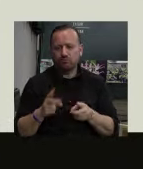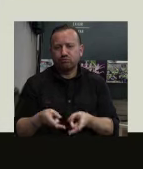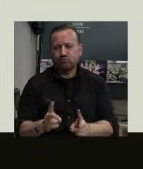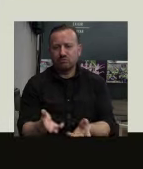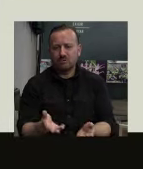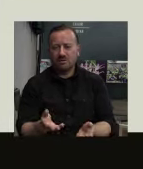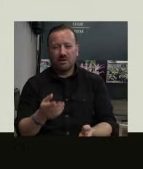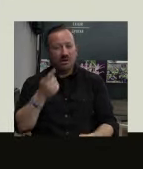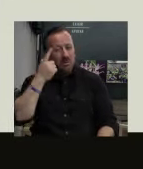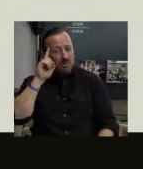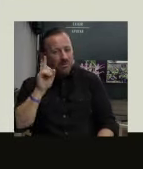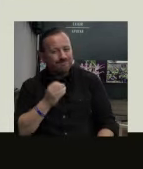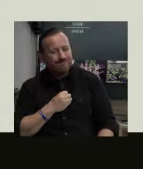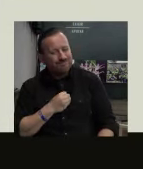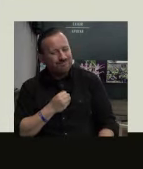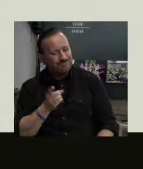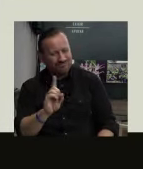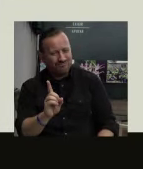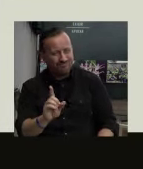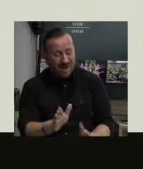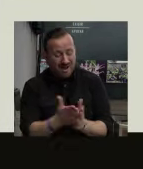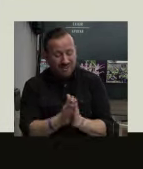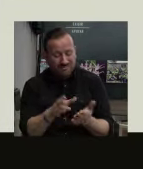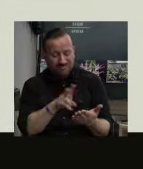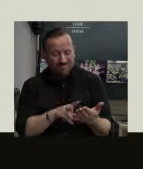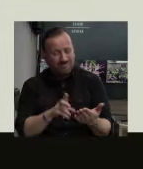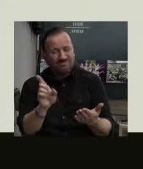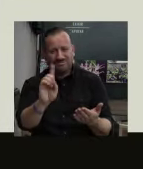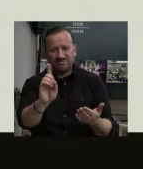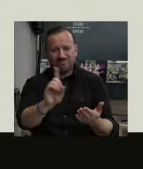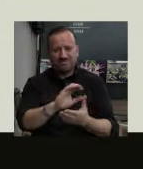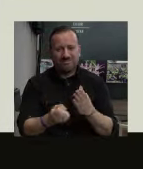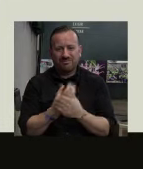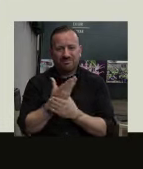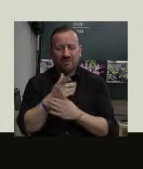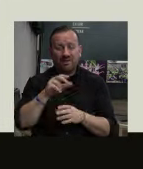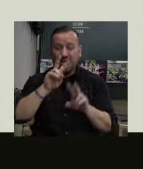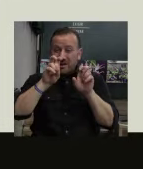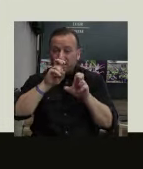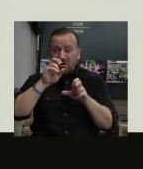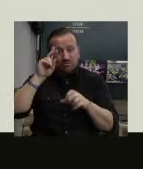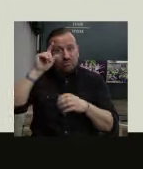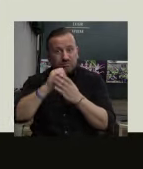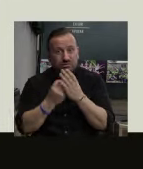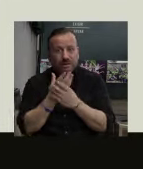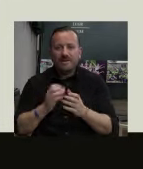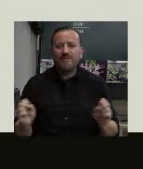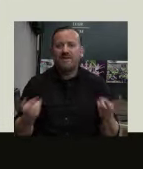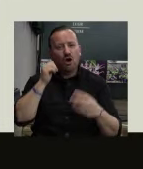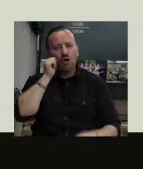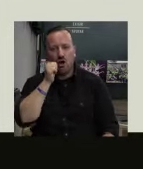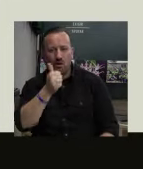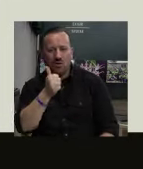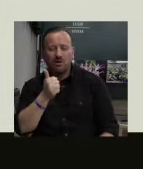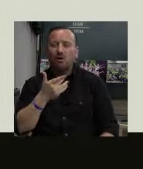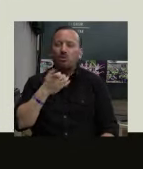pero lamentablemente la innovación no viene en libros ni en códigos la innovación se vive todos los días porque